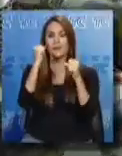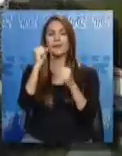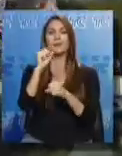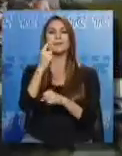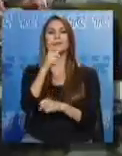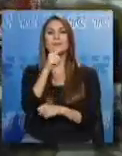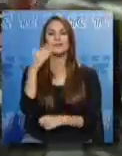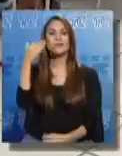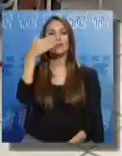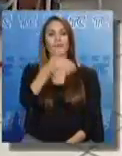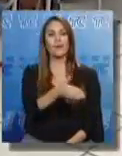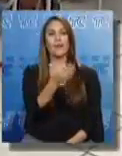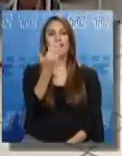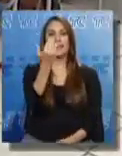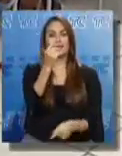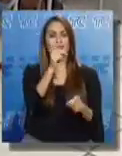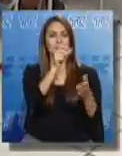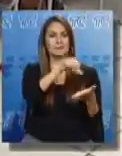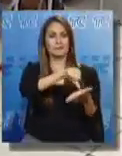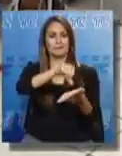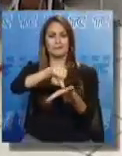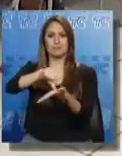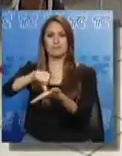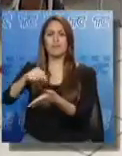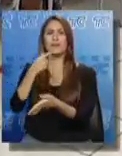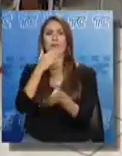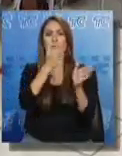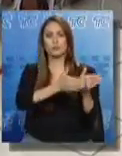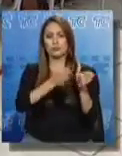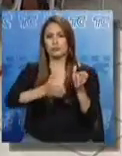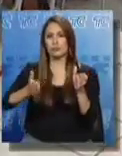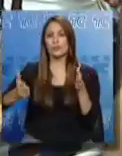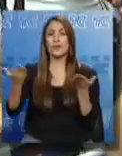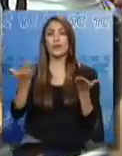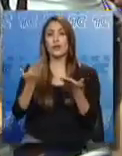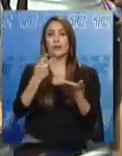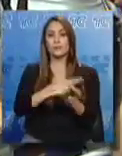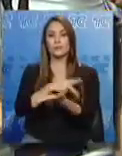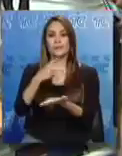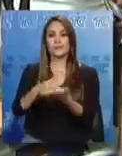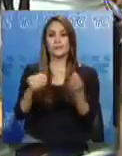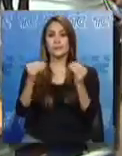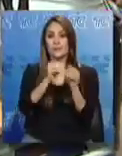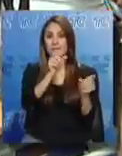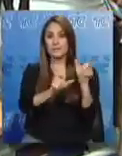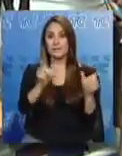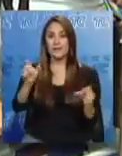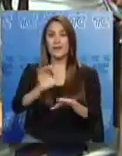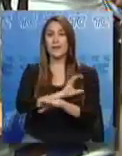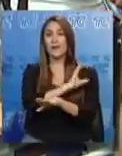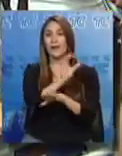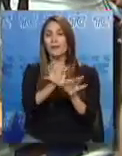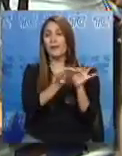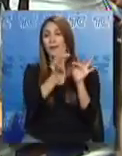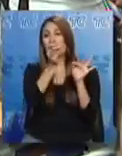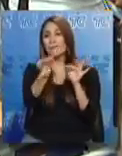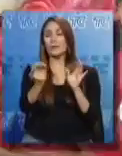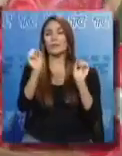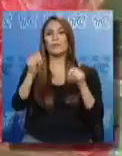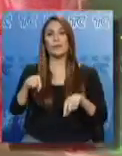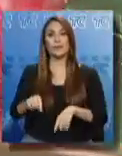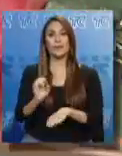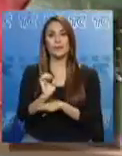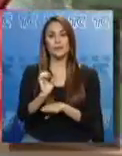Glass inauguró 15 infocentros y 2 mega infocentros en la provincia de Pichincha para que más ciudadanos de zonas rurales y urbano marginales del